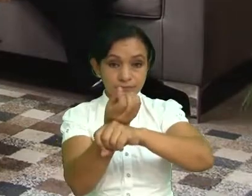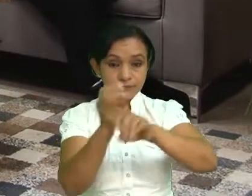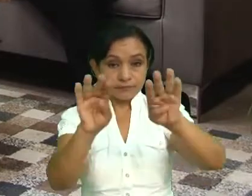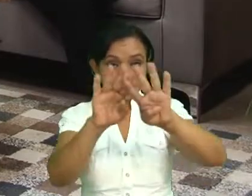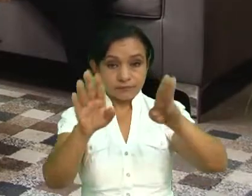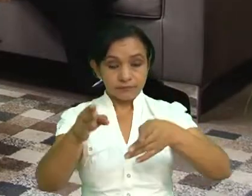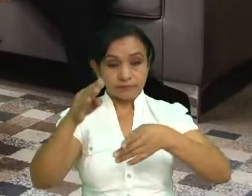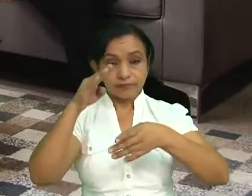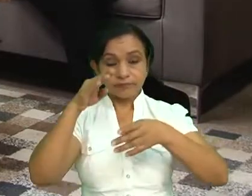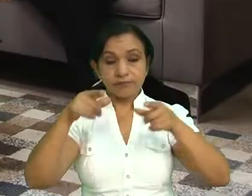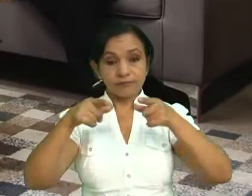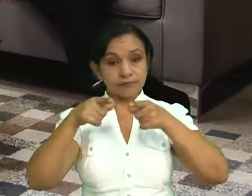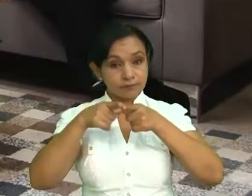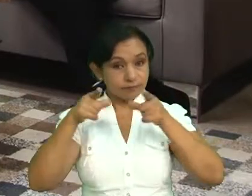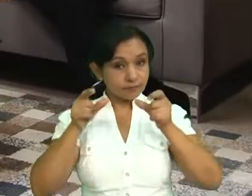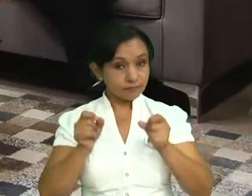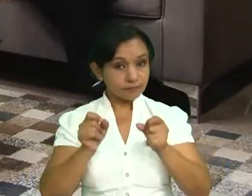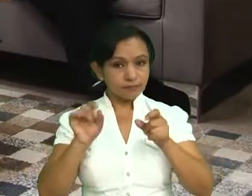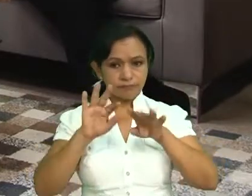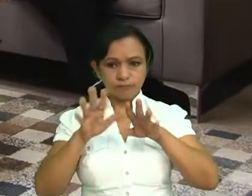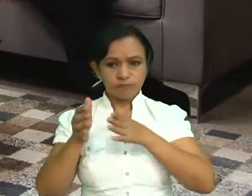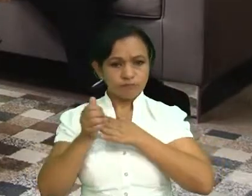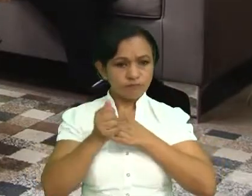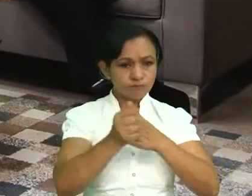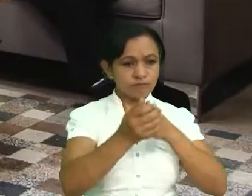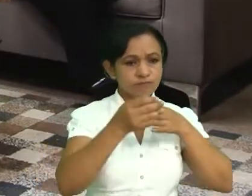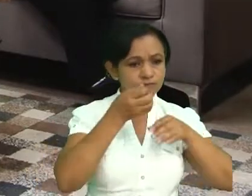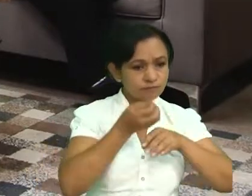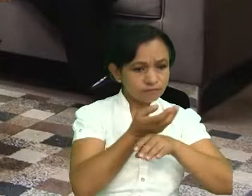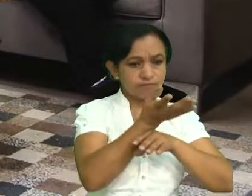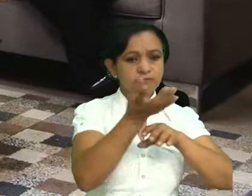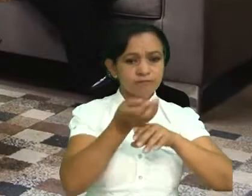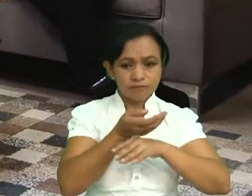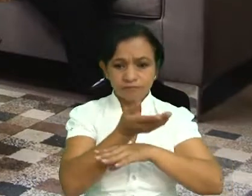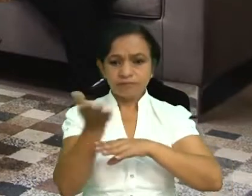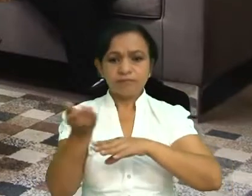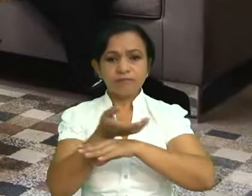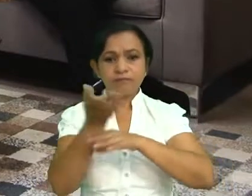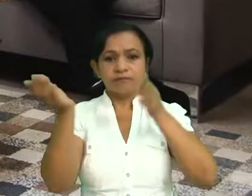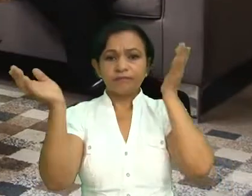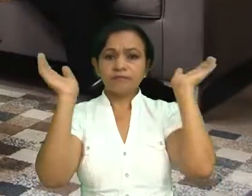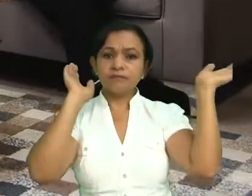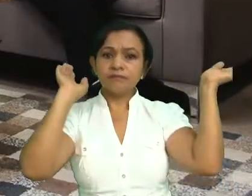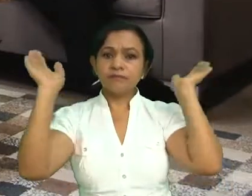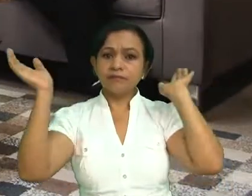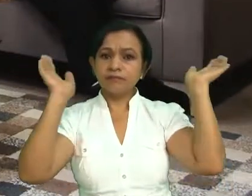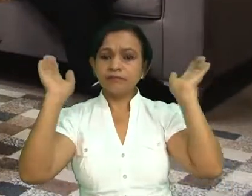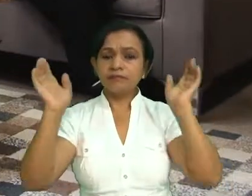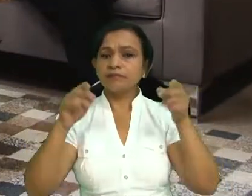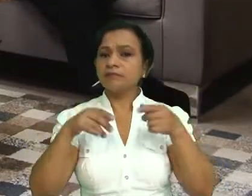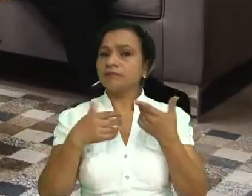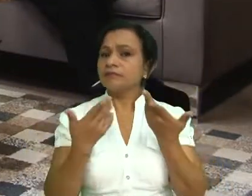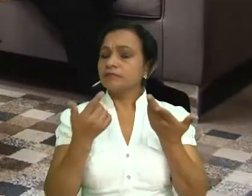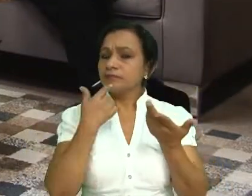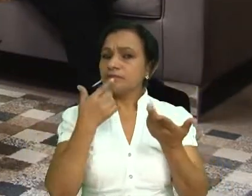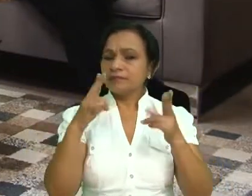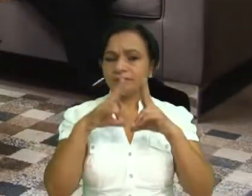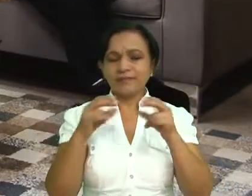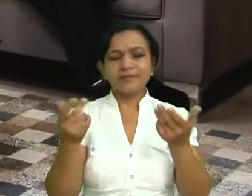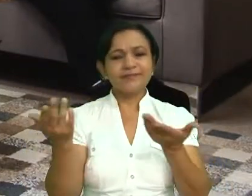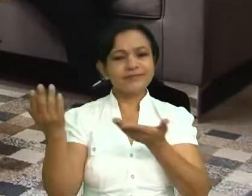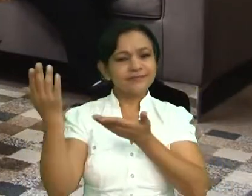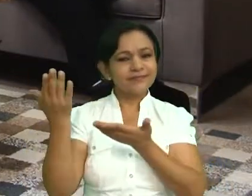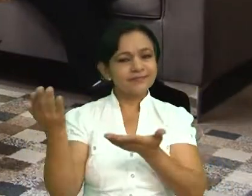liderando algunos procesos de sensibilización e información en los mercados del país. ¿Por qué en los mercados? Alcaldesa, bienvenida. Así es, buenos días, gracias